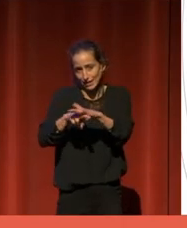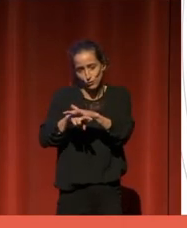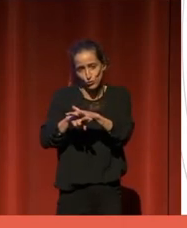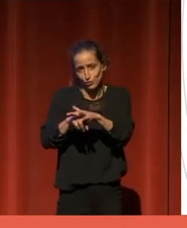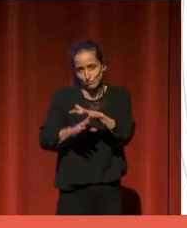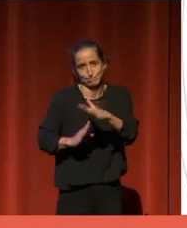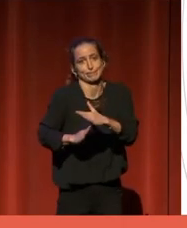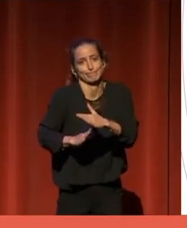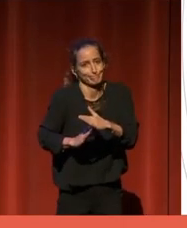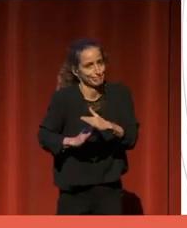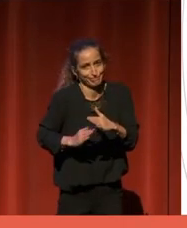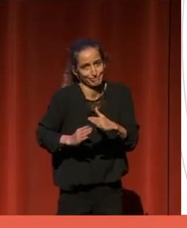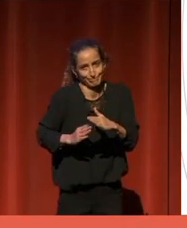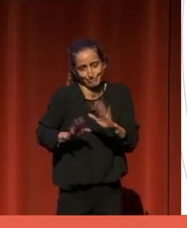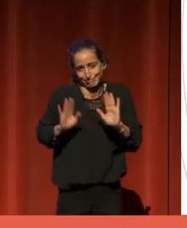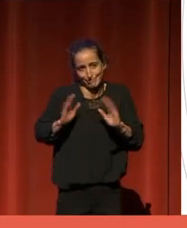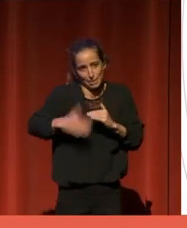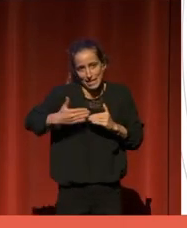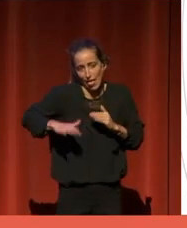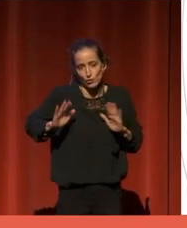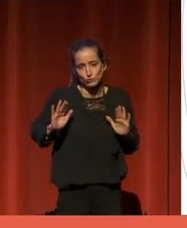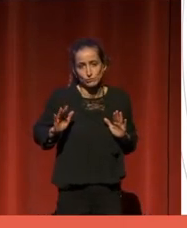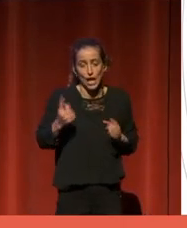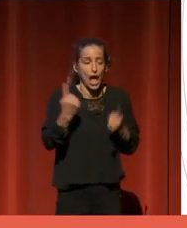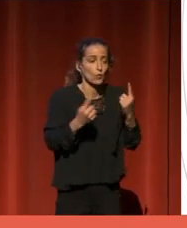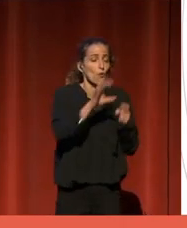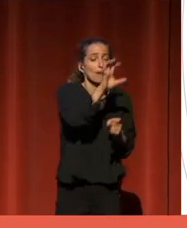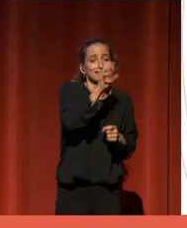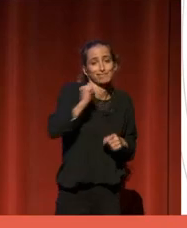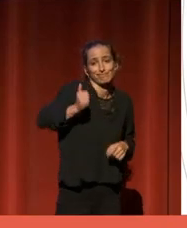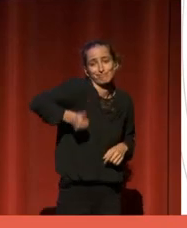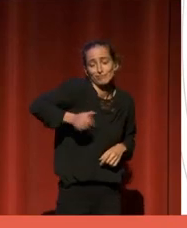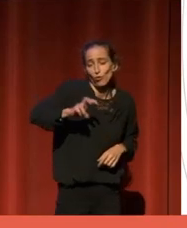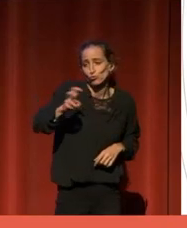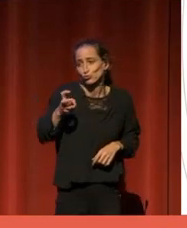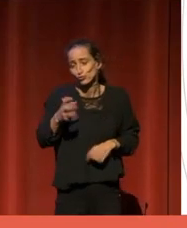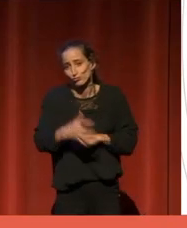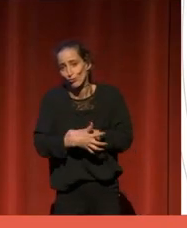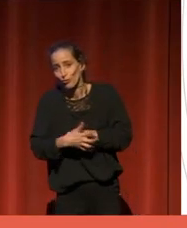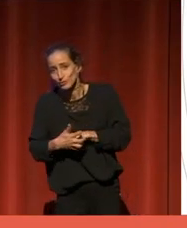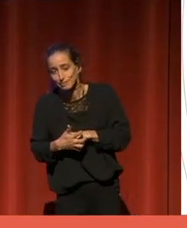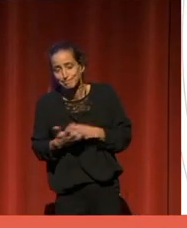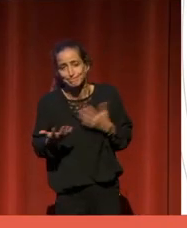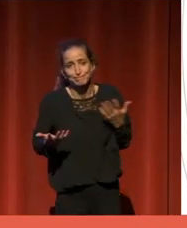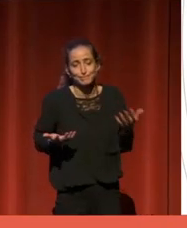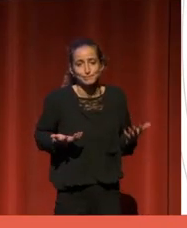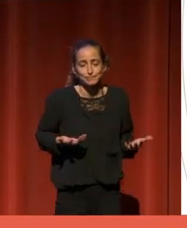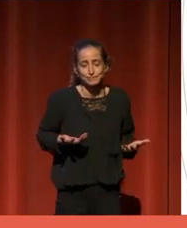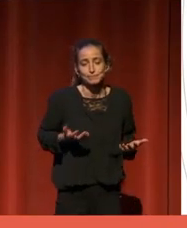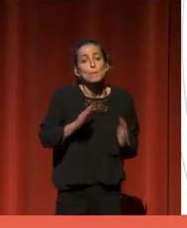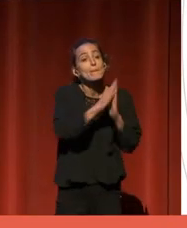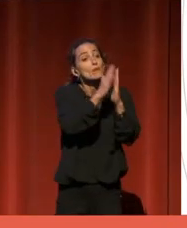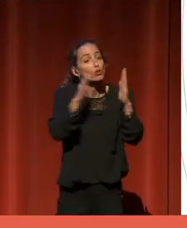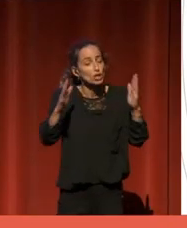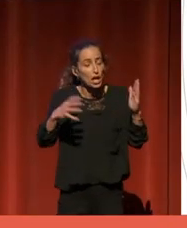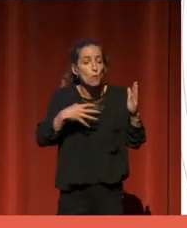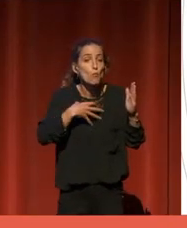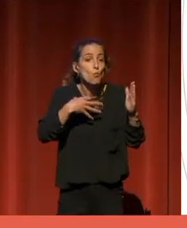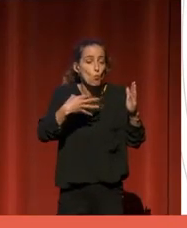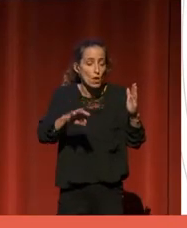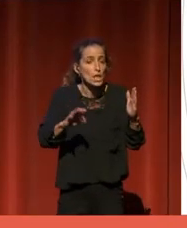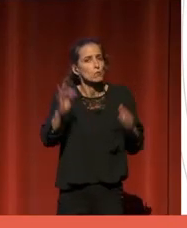eh países más ricos y más pobres y que las bibliotecas pueden beneficiarse o